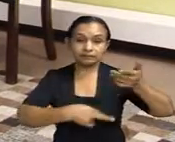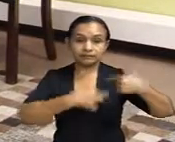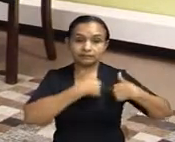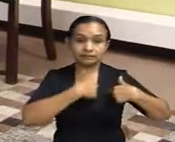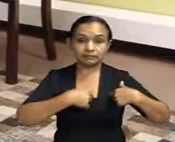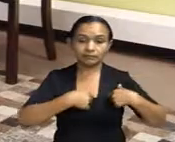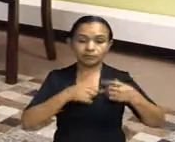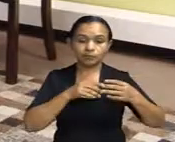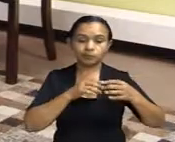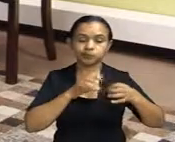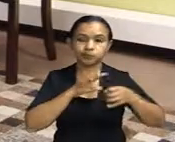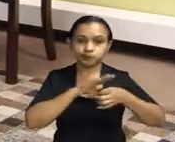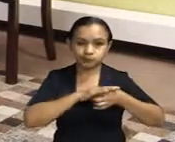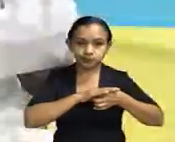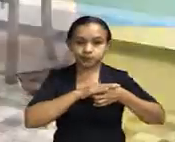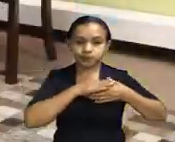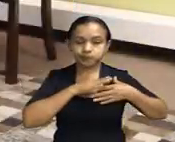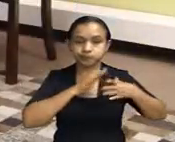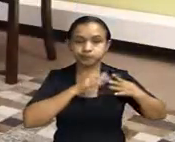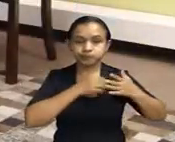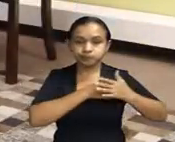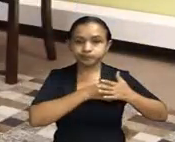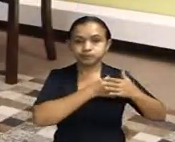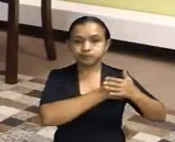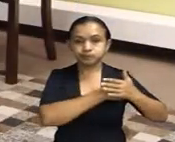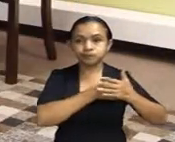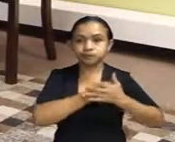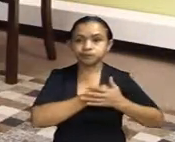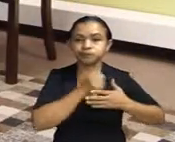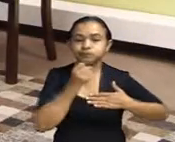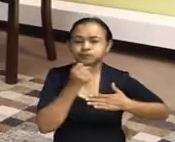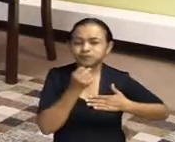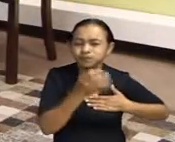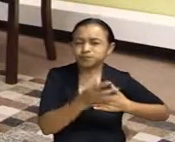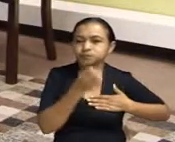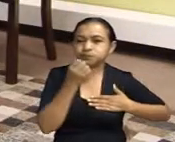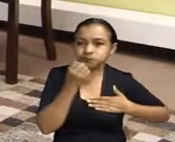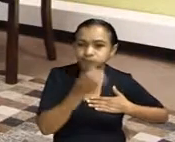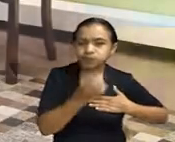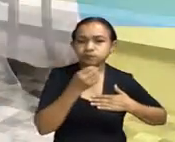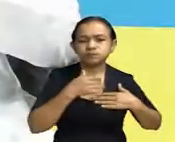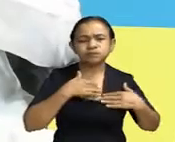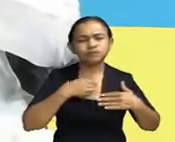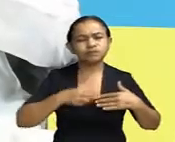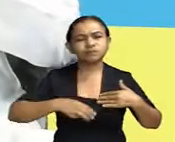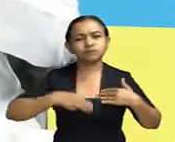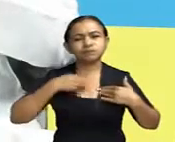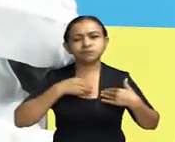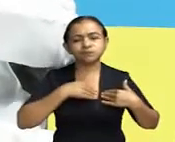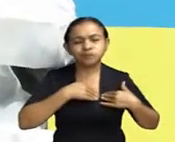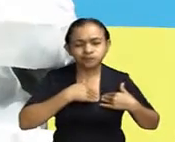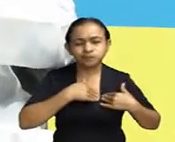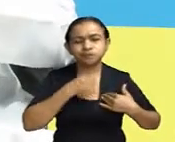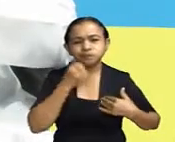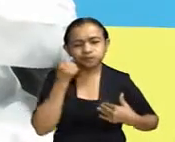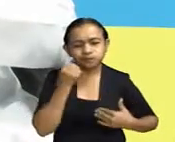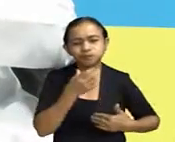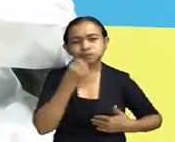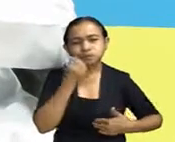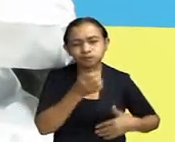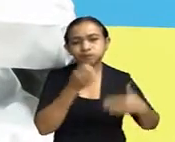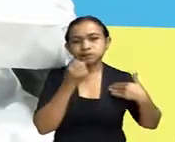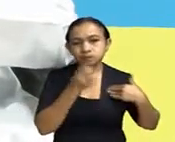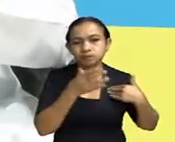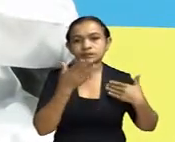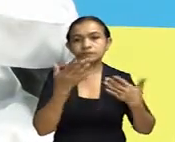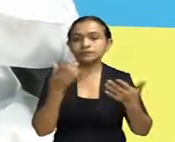de ateroma. Entonces, la angina de pecho se define como un dolor torácico o una molestia en el tórax. Ese dolor